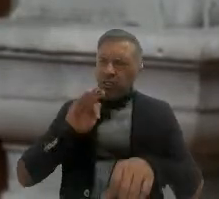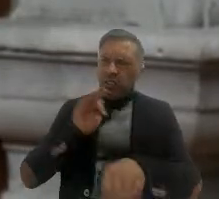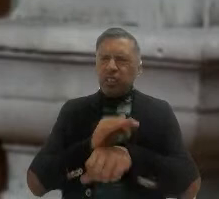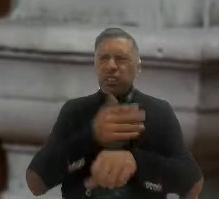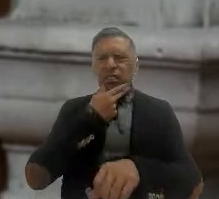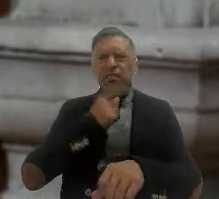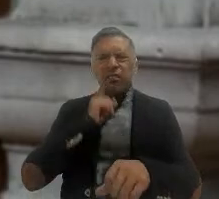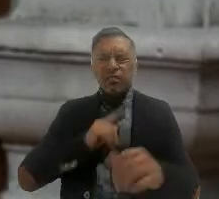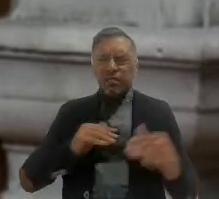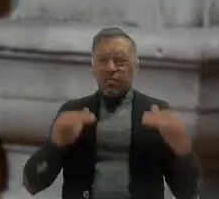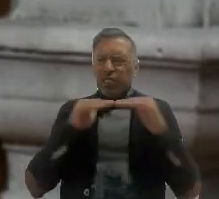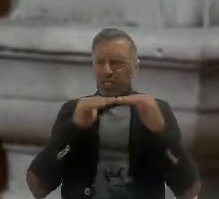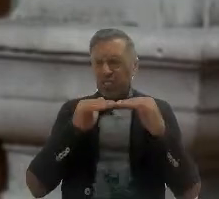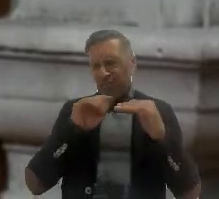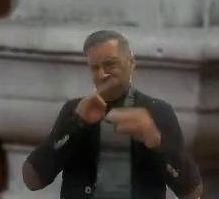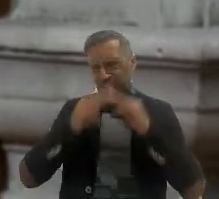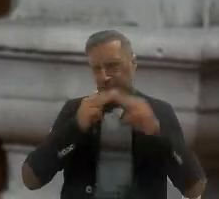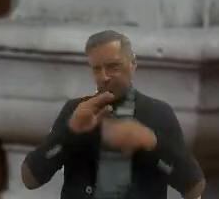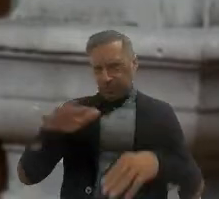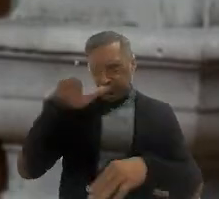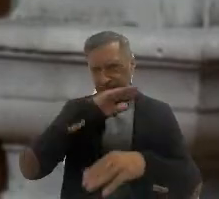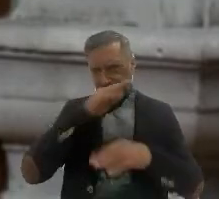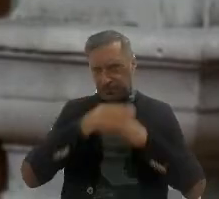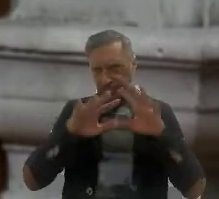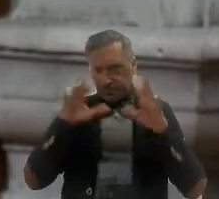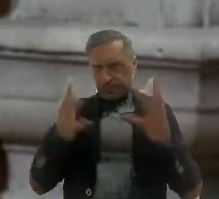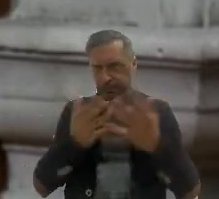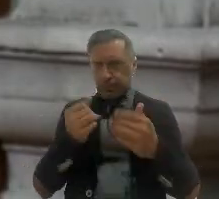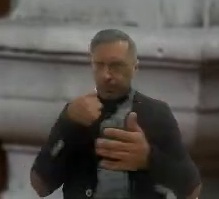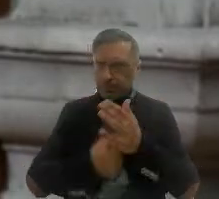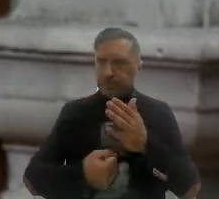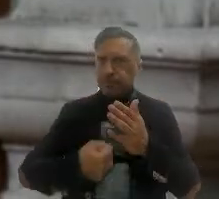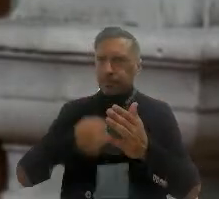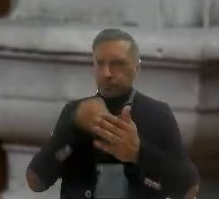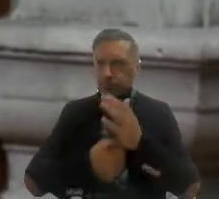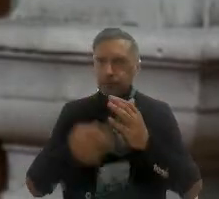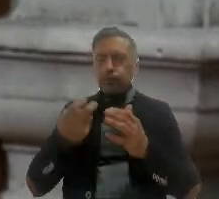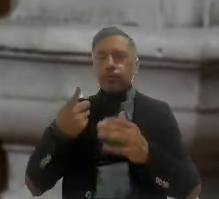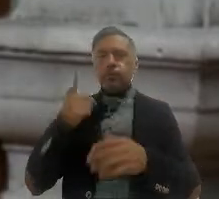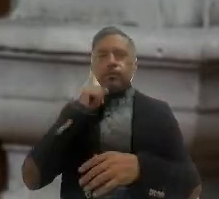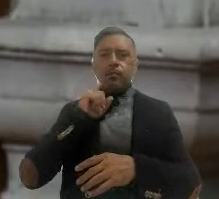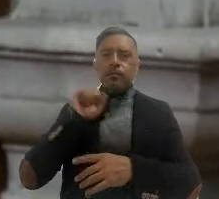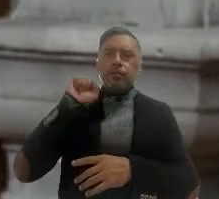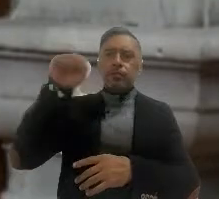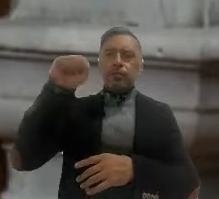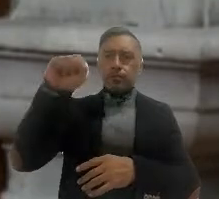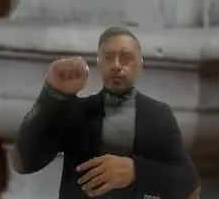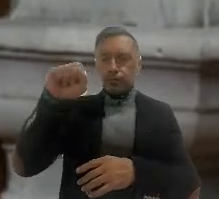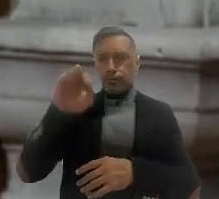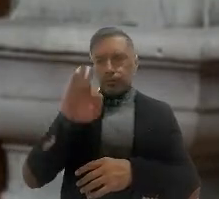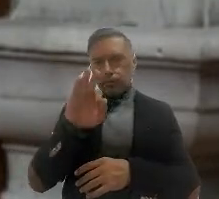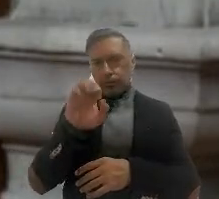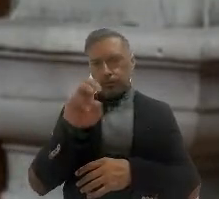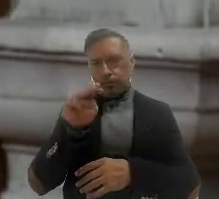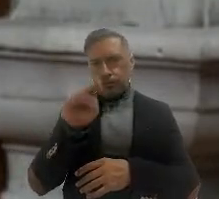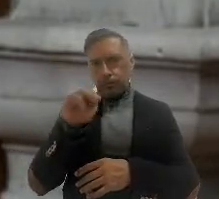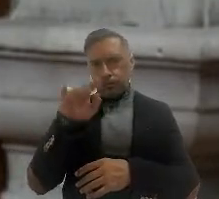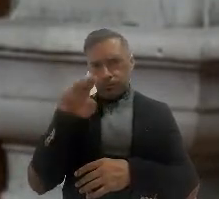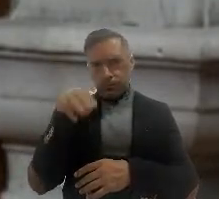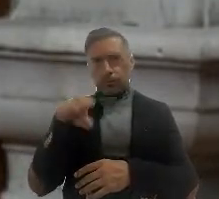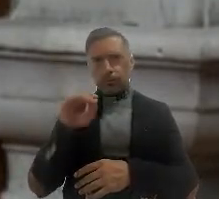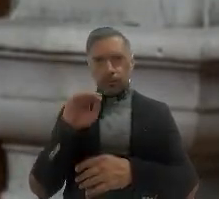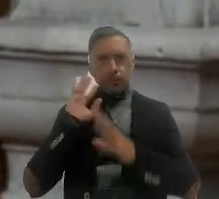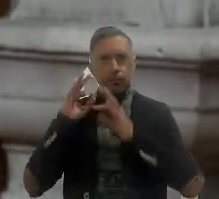lucha incansable ha surgido el feminismo, aquel que se entiende como el compromiso individual y